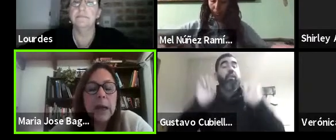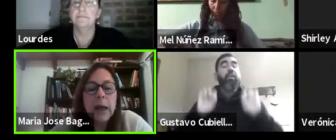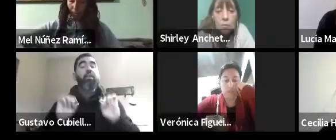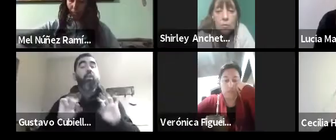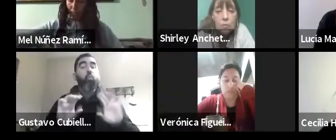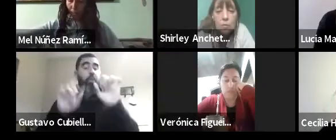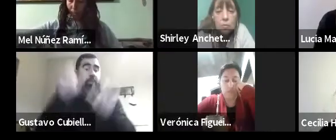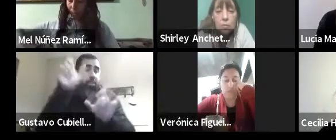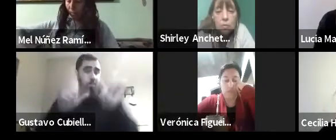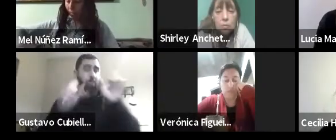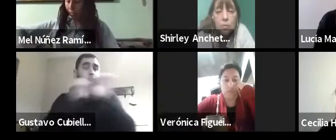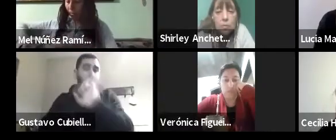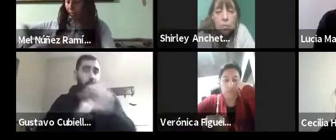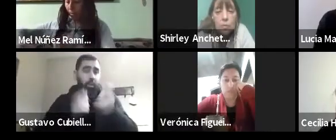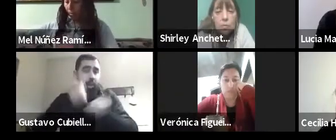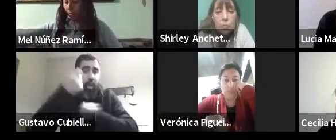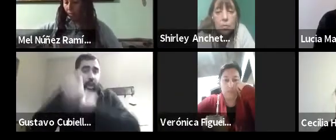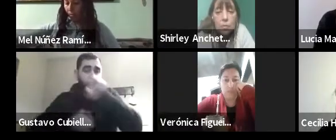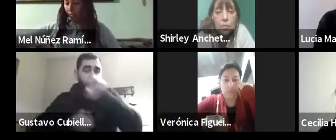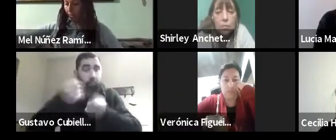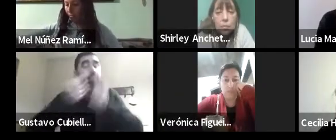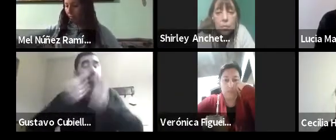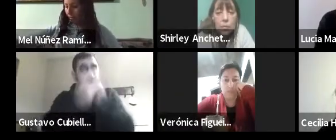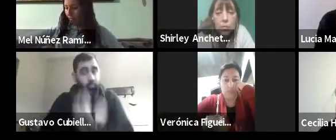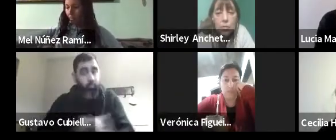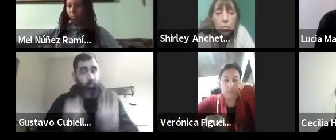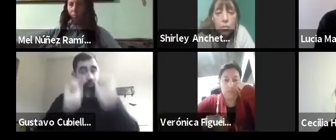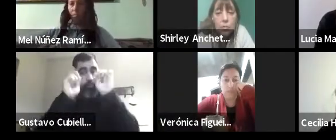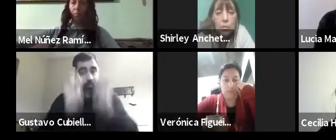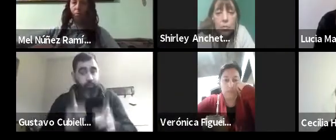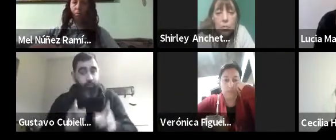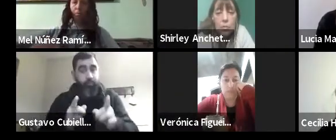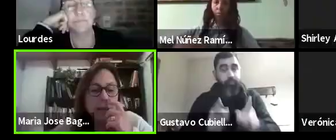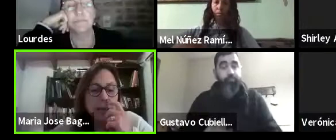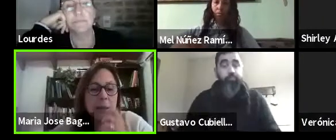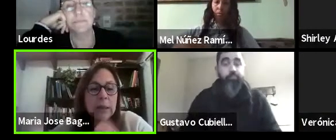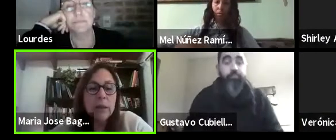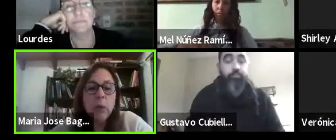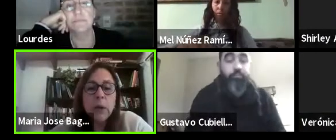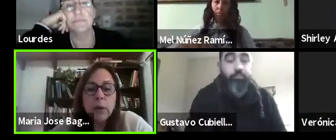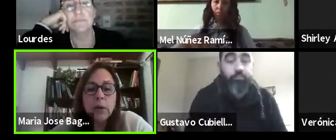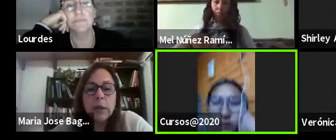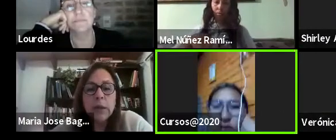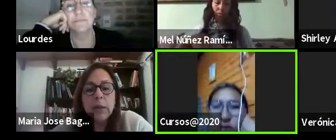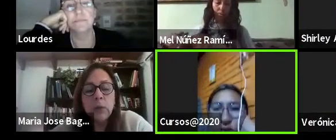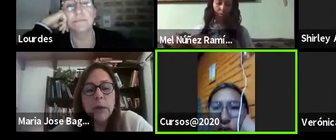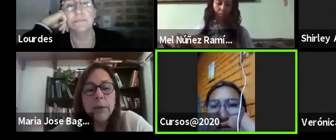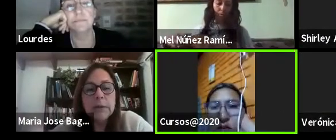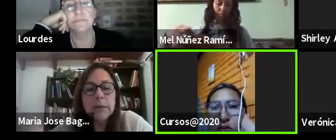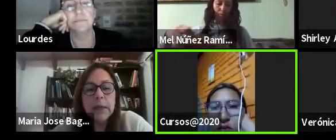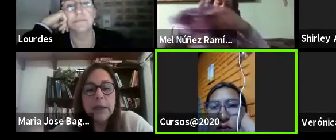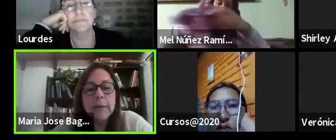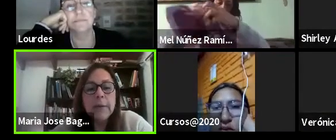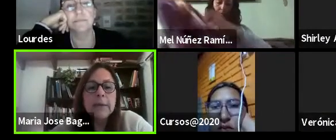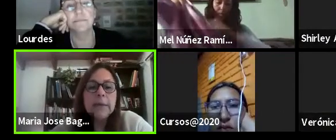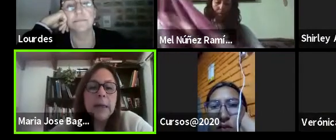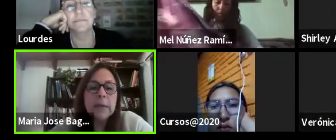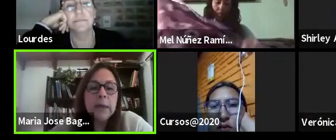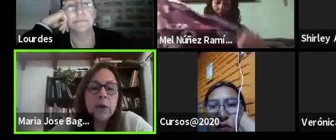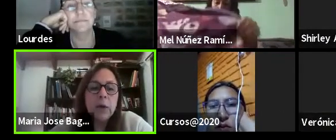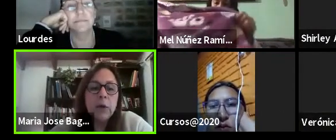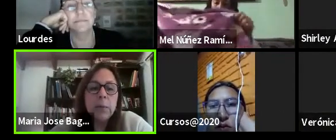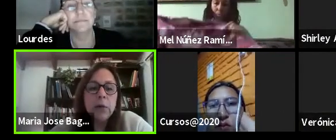quieran aportar a esas dimensiones que se presentan. Y luego, una vez que